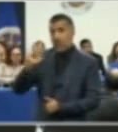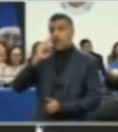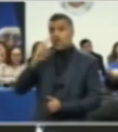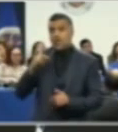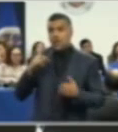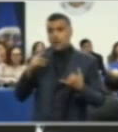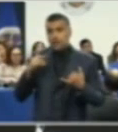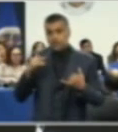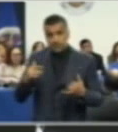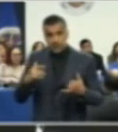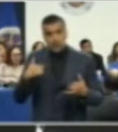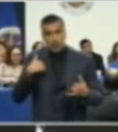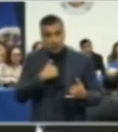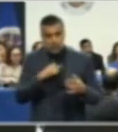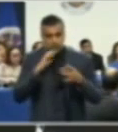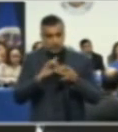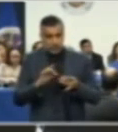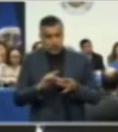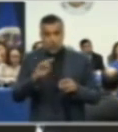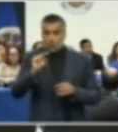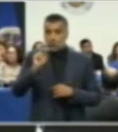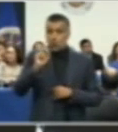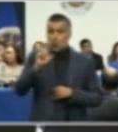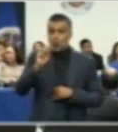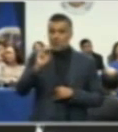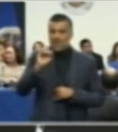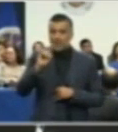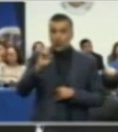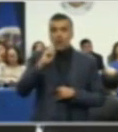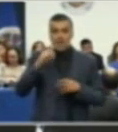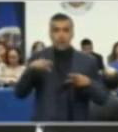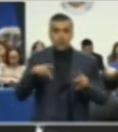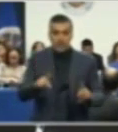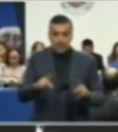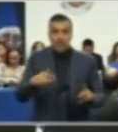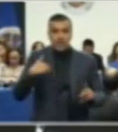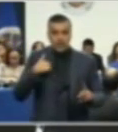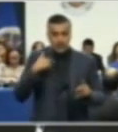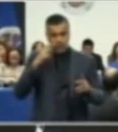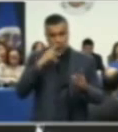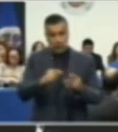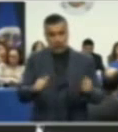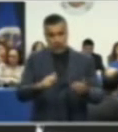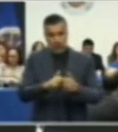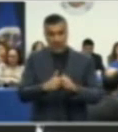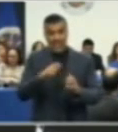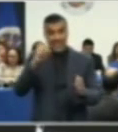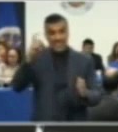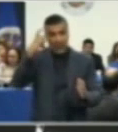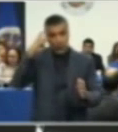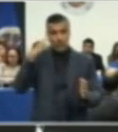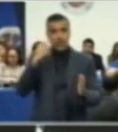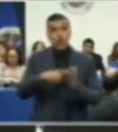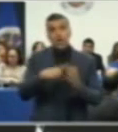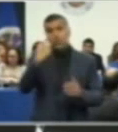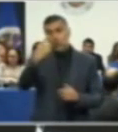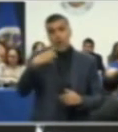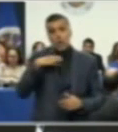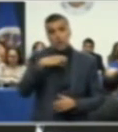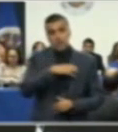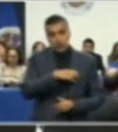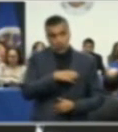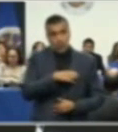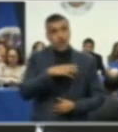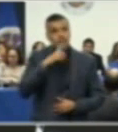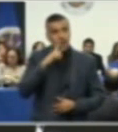dado lugar a que podamos contar ahora con un marco normativo que permita solucionar un problema que el Estado reconoce que ha sido una omisión,